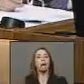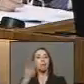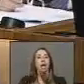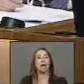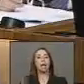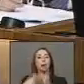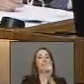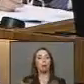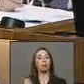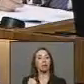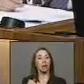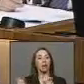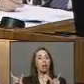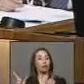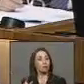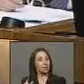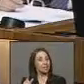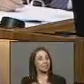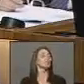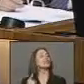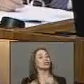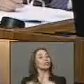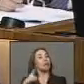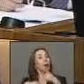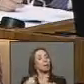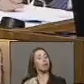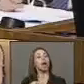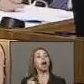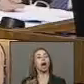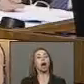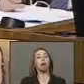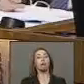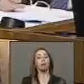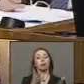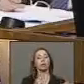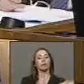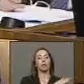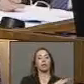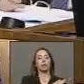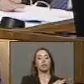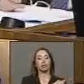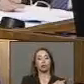trabajadores, potenciando el rol contracíclico del seguro,